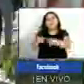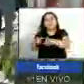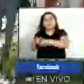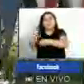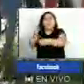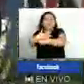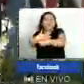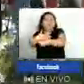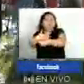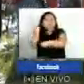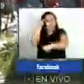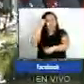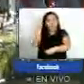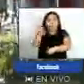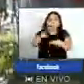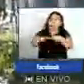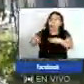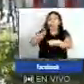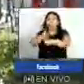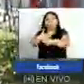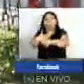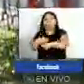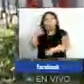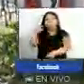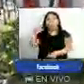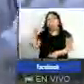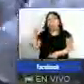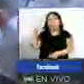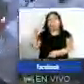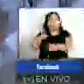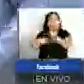y Cambio Democrático no asistieron.